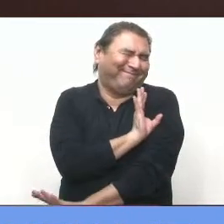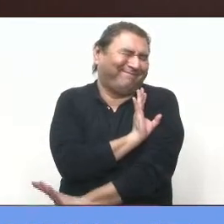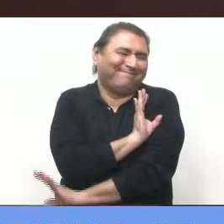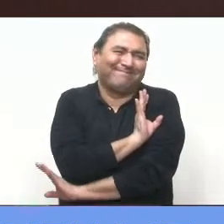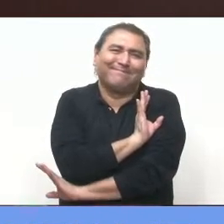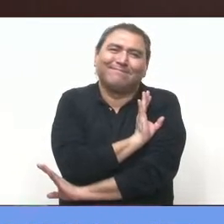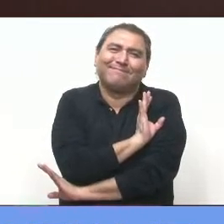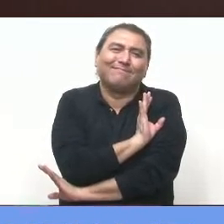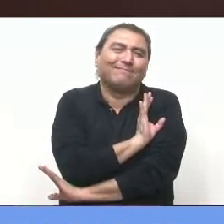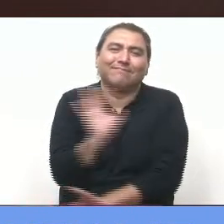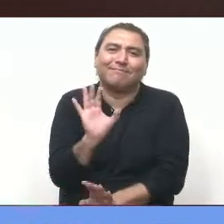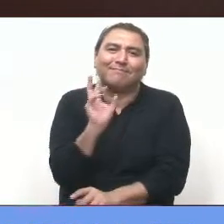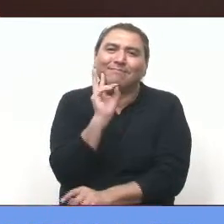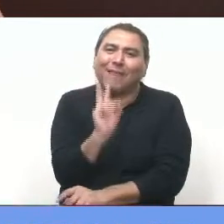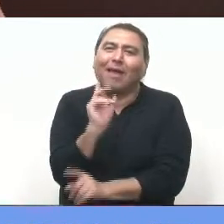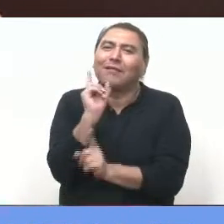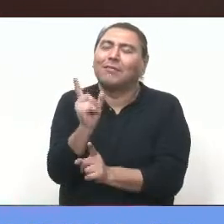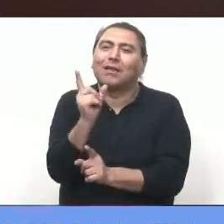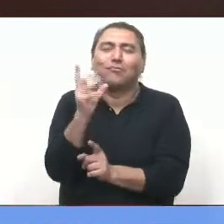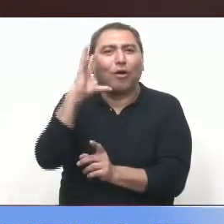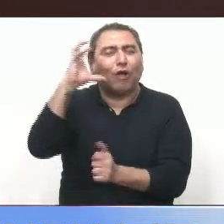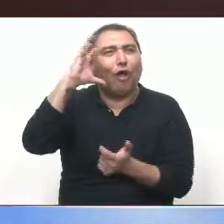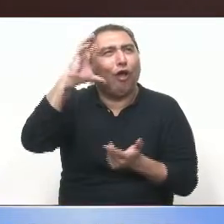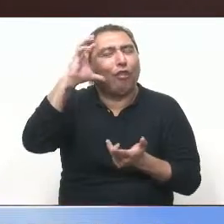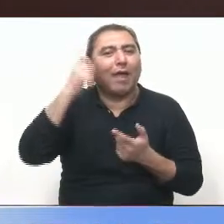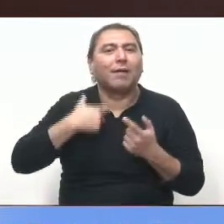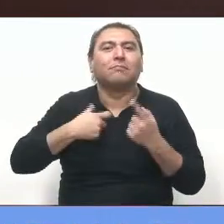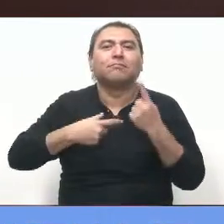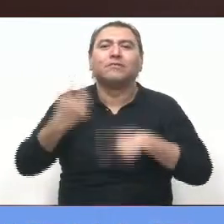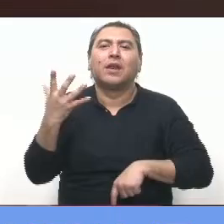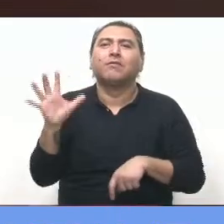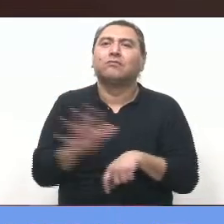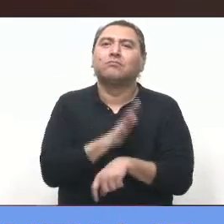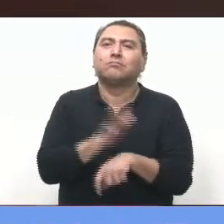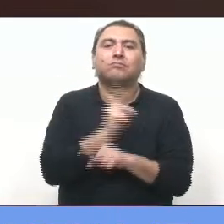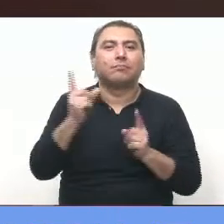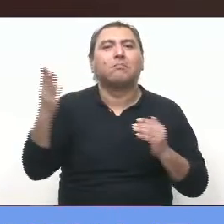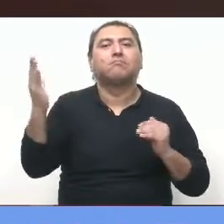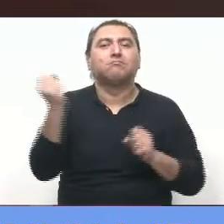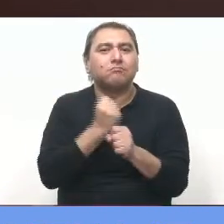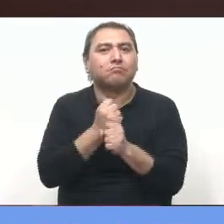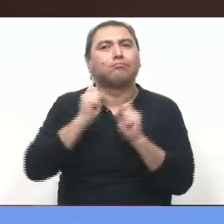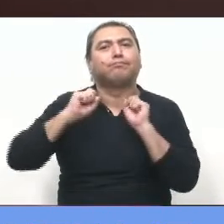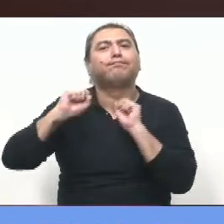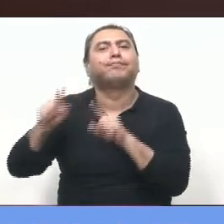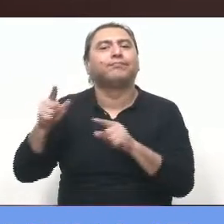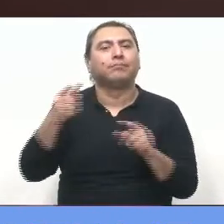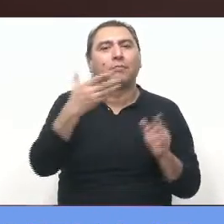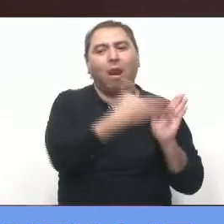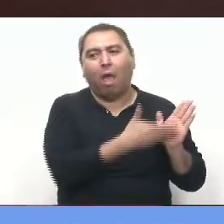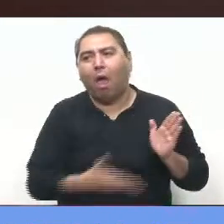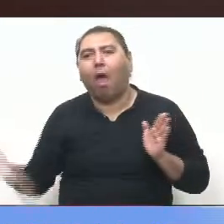cómo se recordaban las distintas obras de Eva Perón a lo largo del país. En mi provincia, por ejemplo,